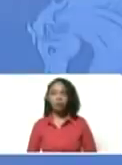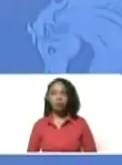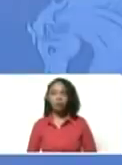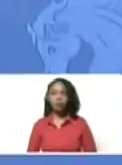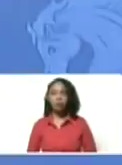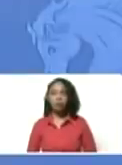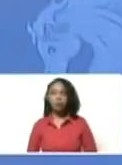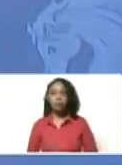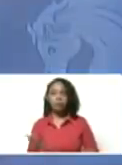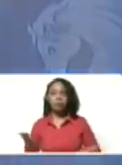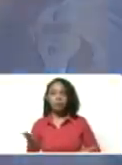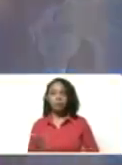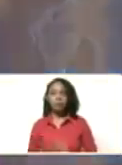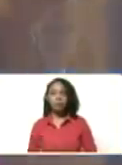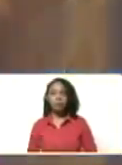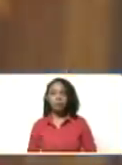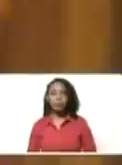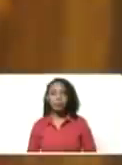Y